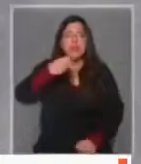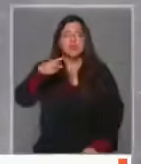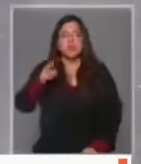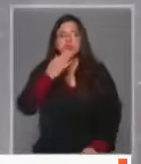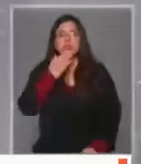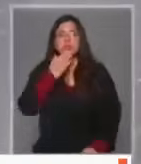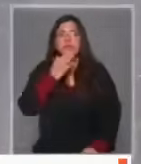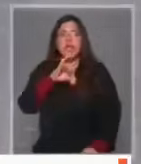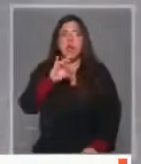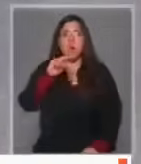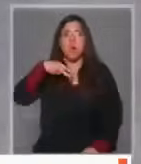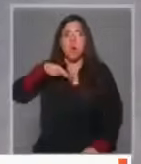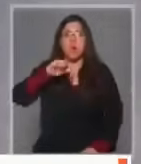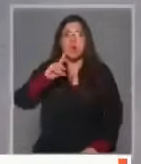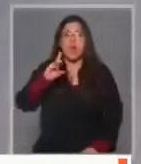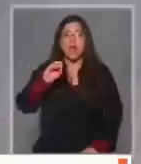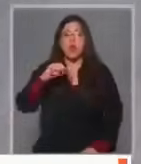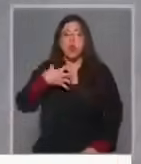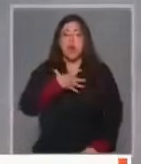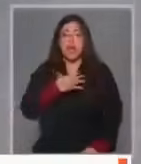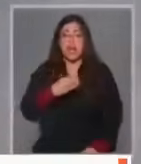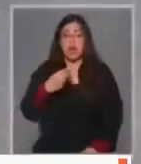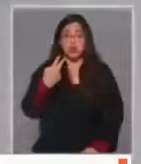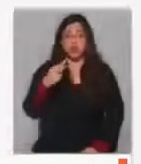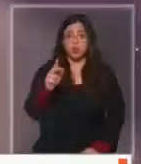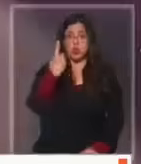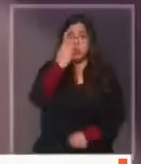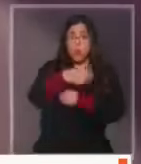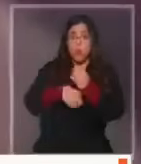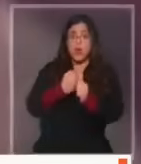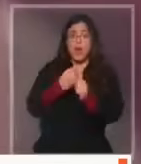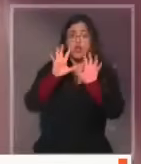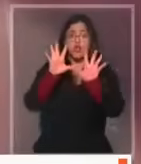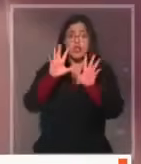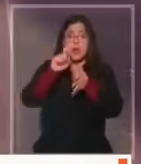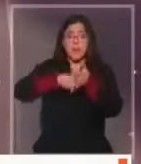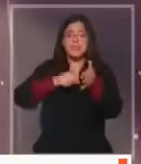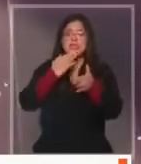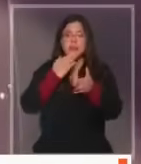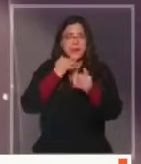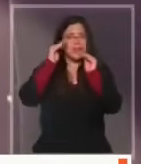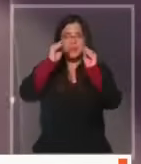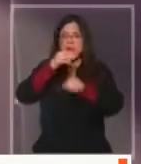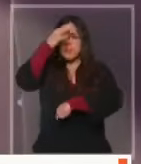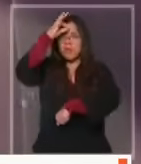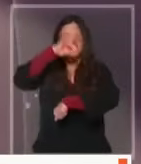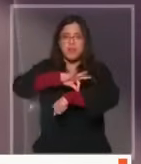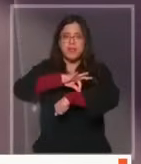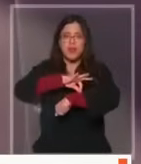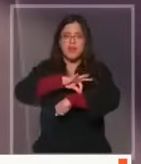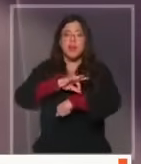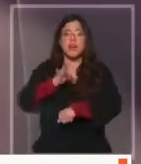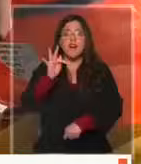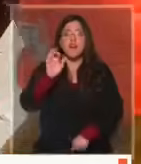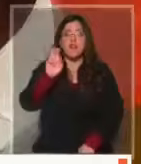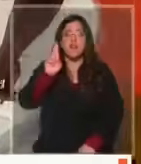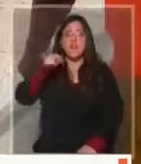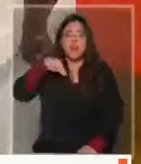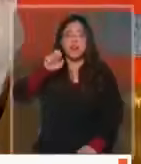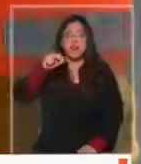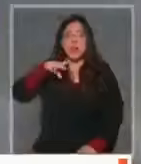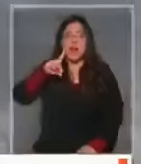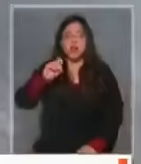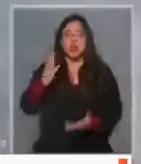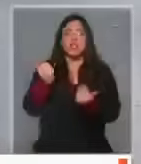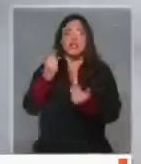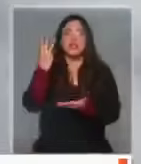cuñado. Su hijo Dante, de 1 año y 10 meses, también tiene distrofia muscular de Duchenne. Fernando Jara igualmente busca reunir